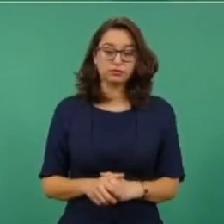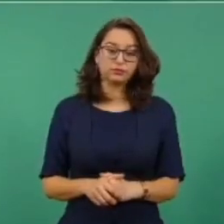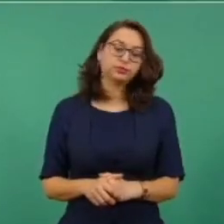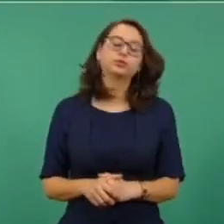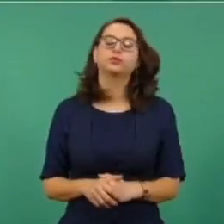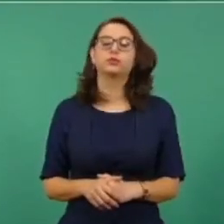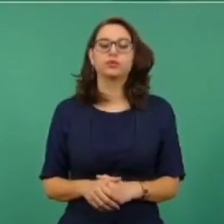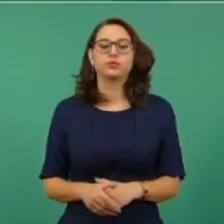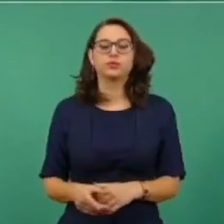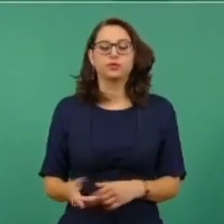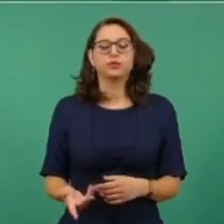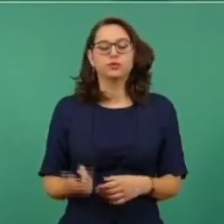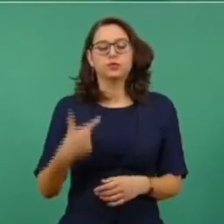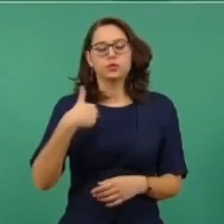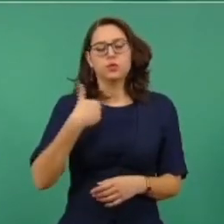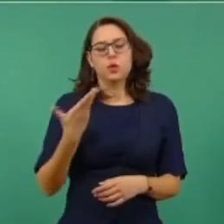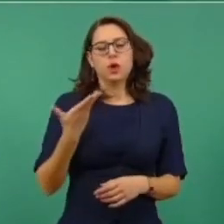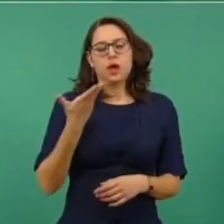secretaria del Trabajo.